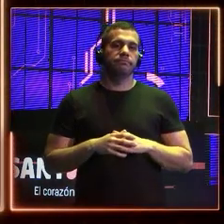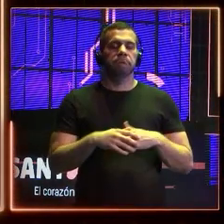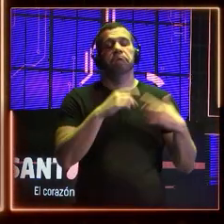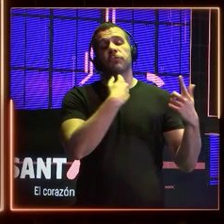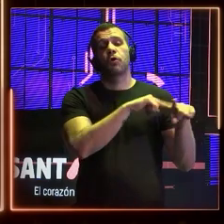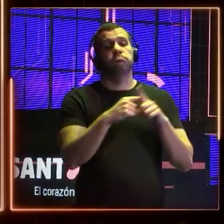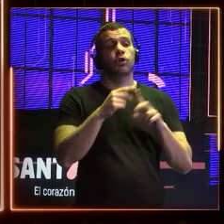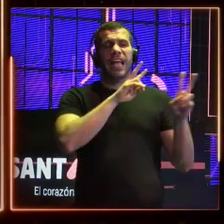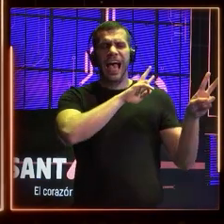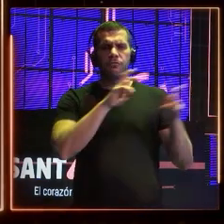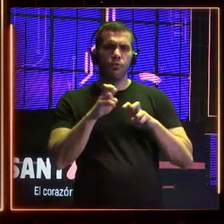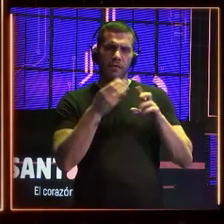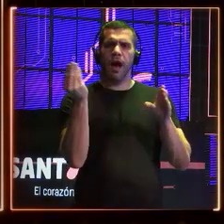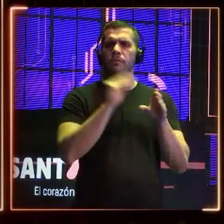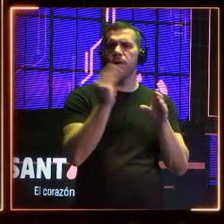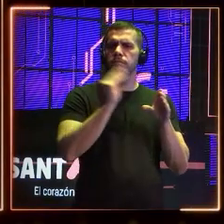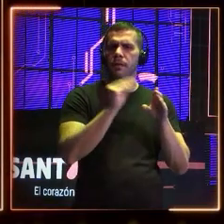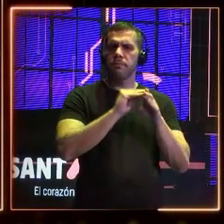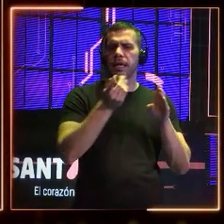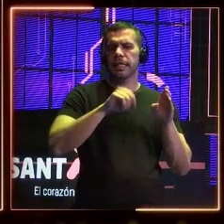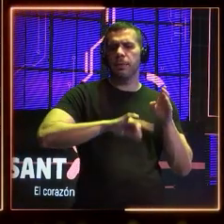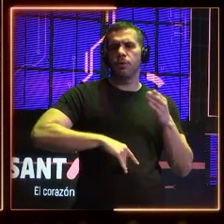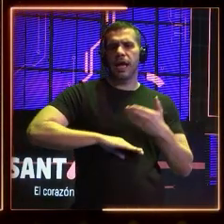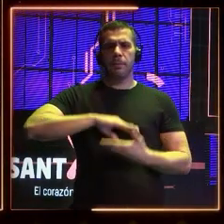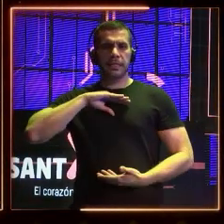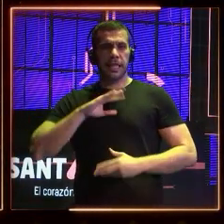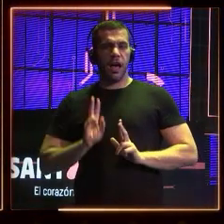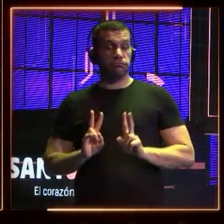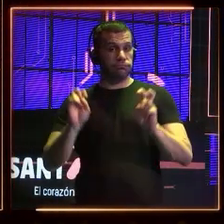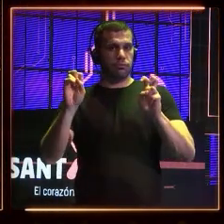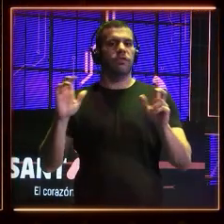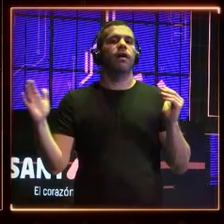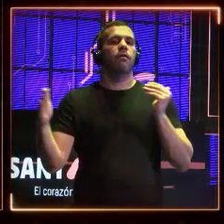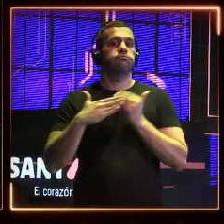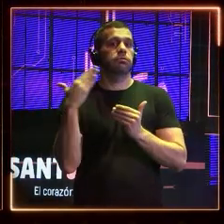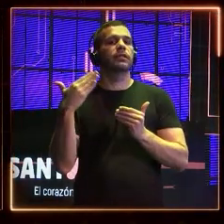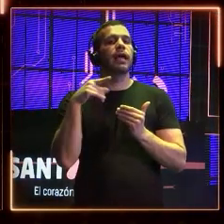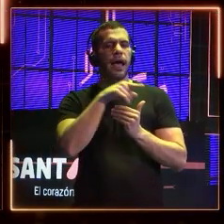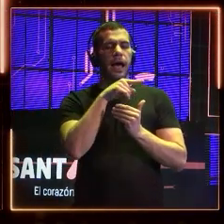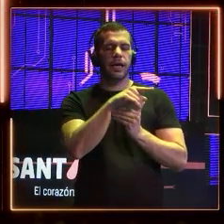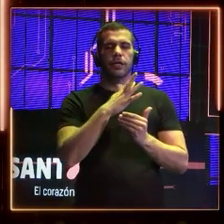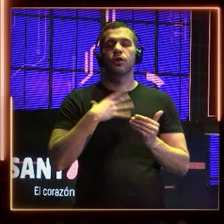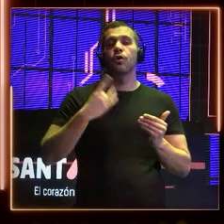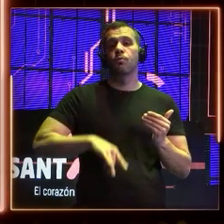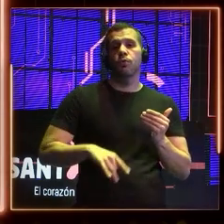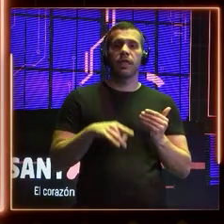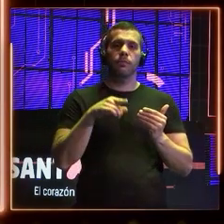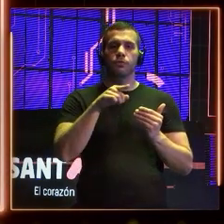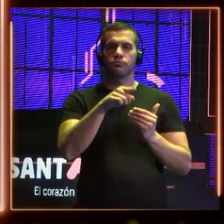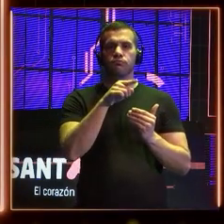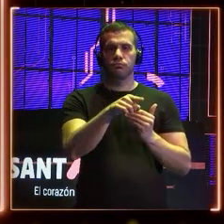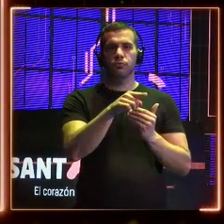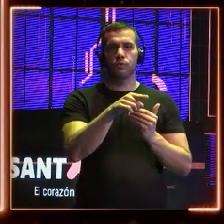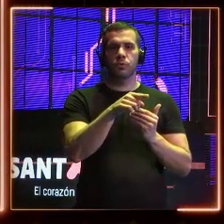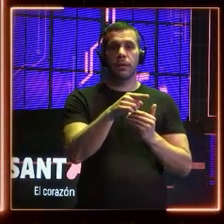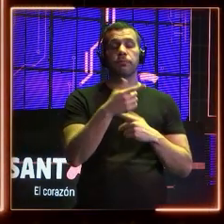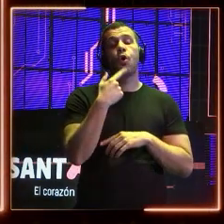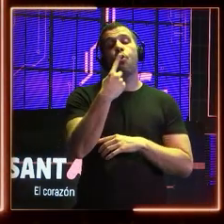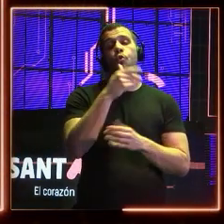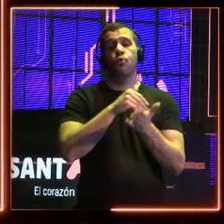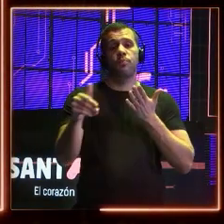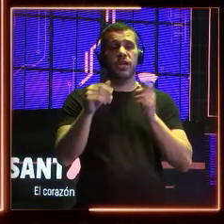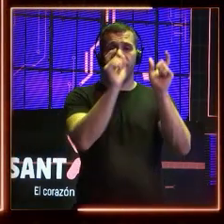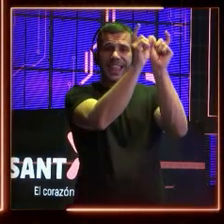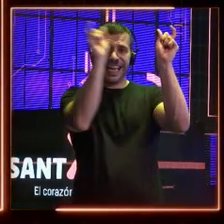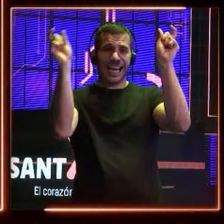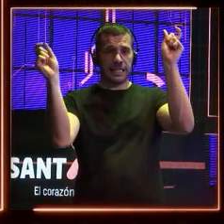performance y también una capacidad nueva que es la de poder tener una ventana de tokens de un millón de caracteres eso